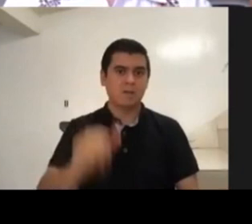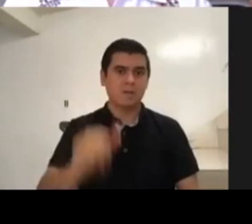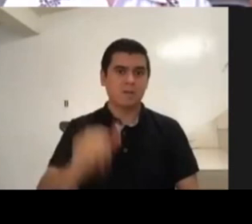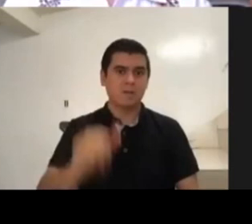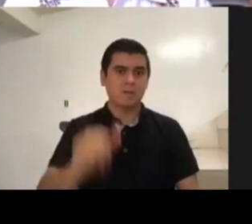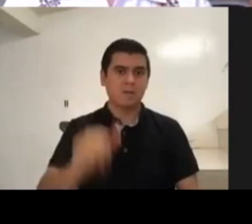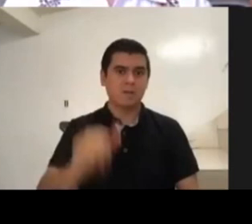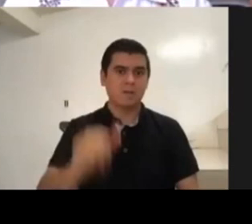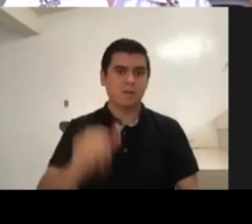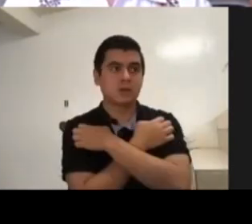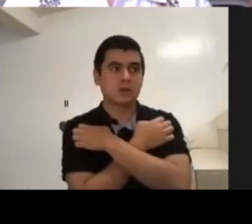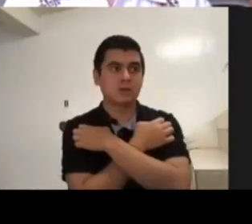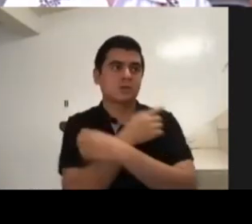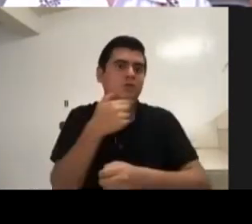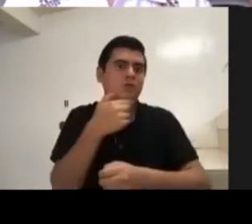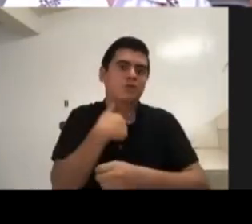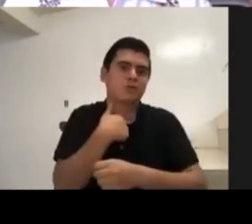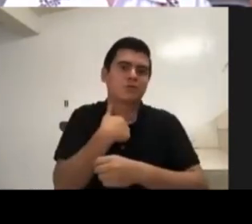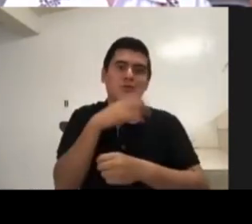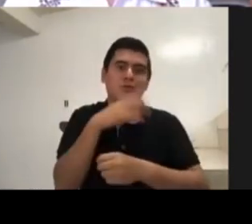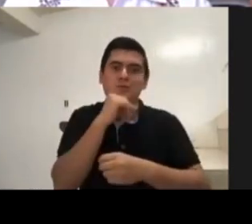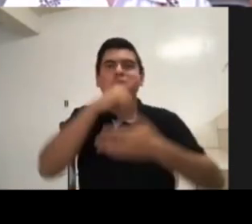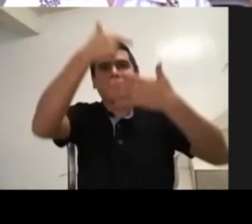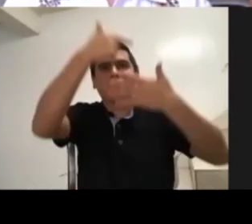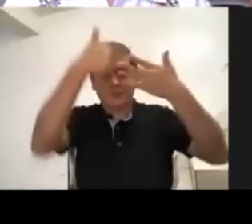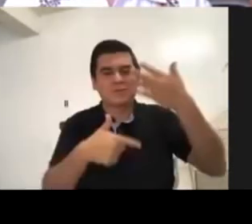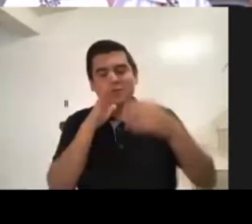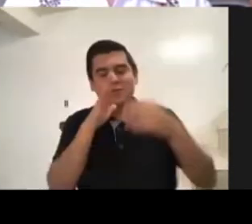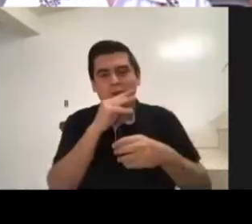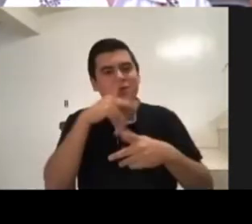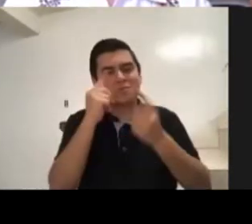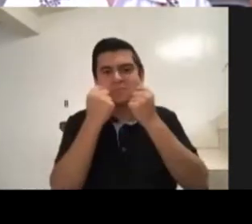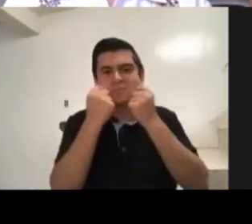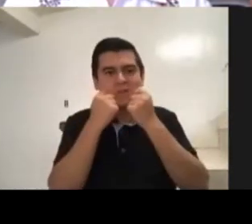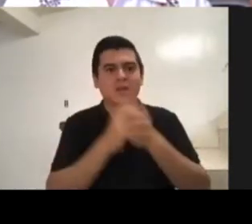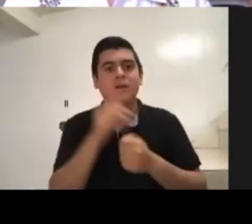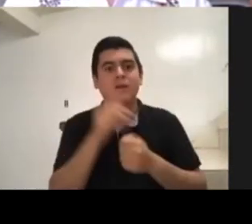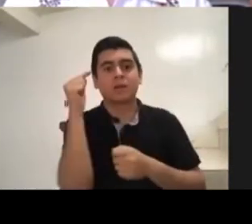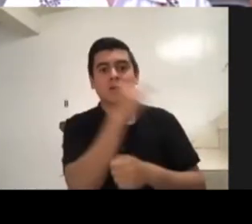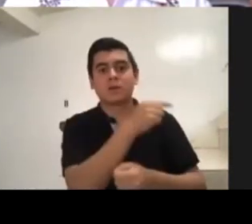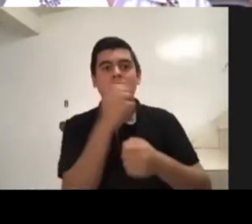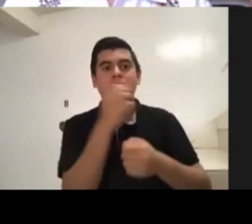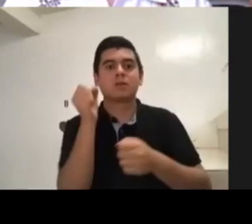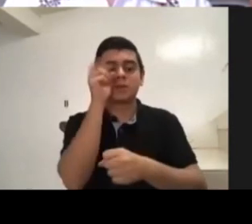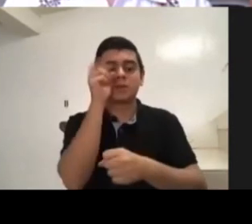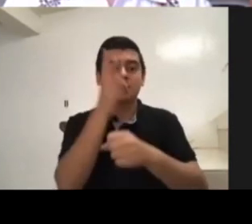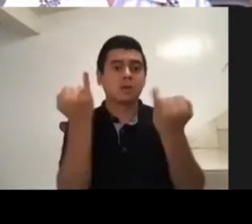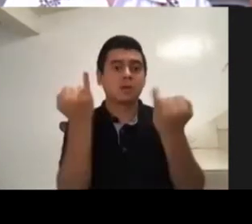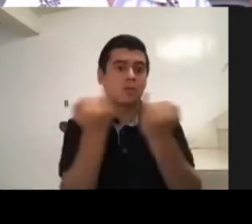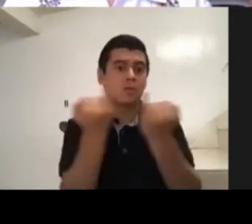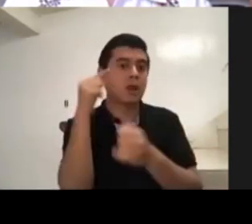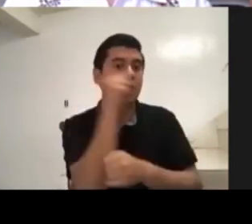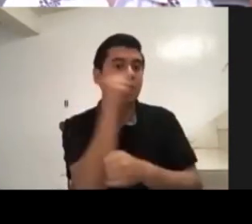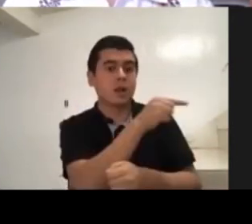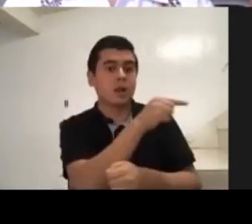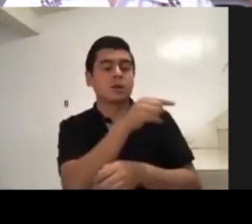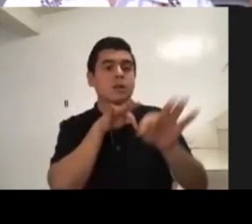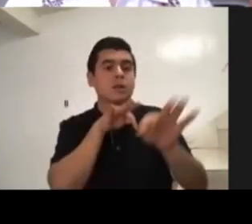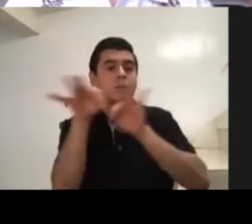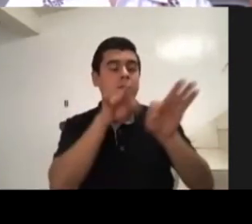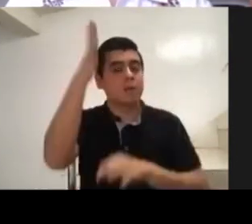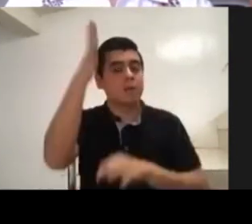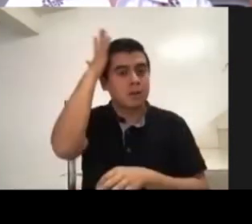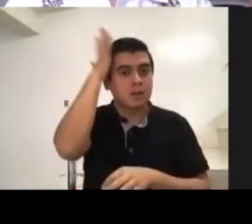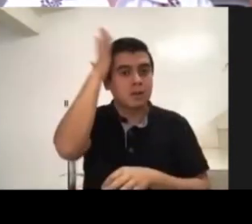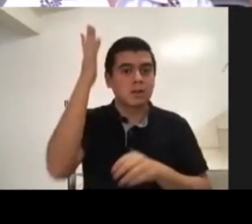Educación Media Superior, la administradora de servicios educativos federales en la Ciudad de México, ha sido directora del Colegio